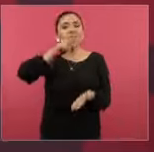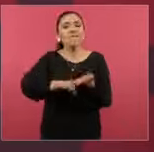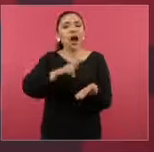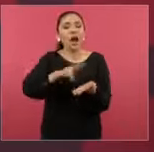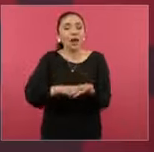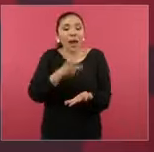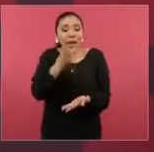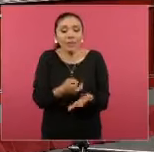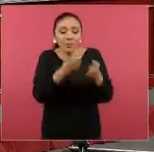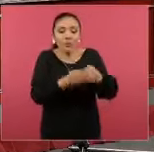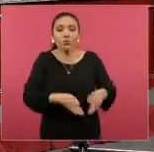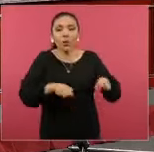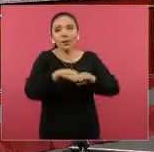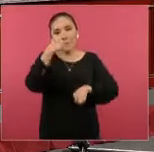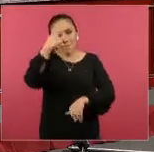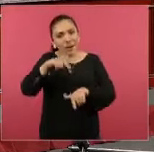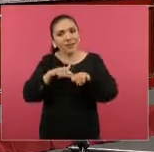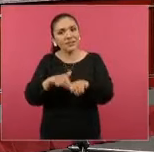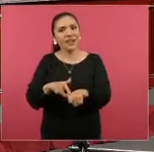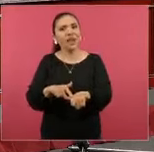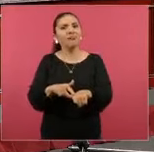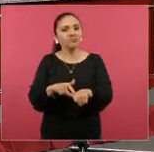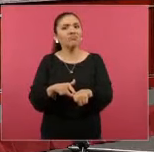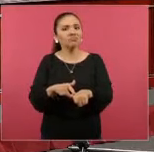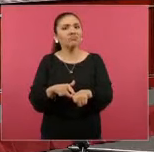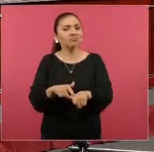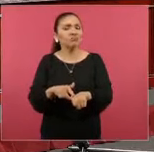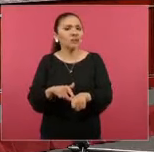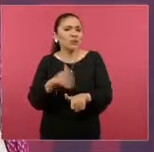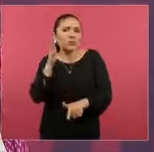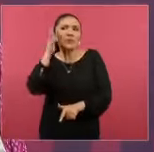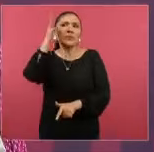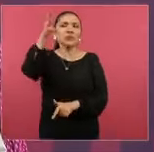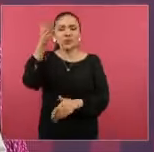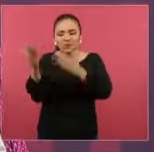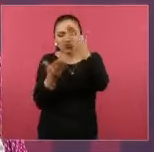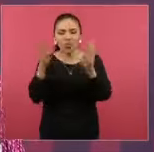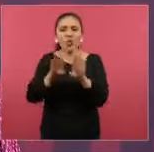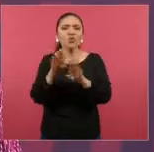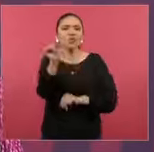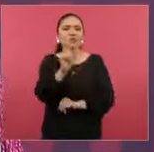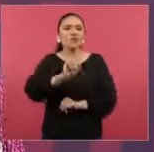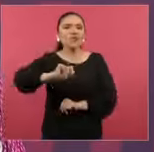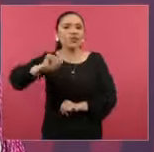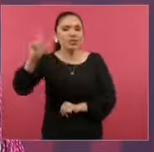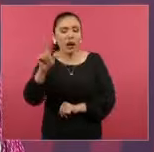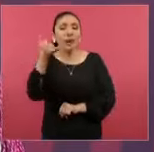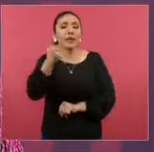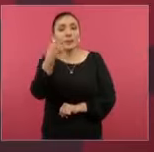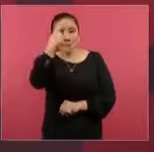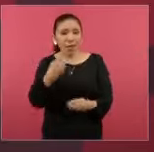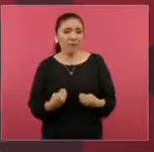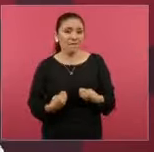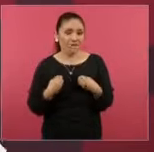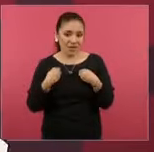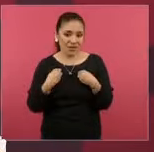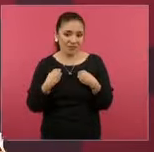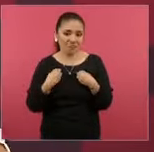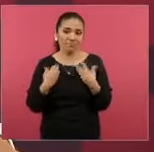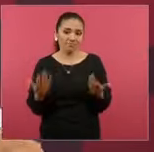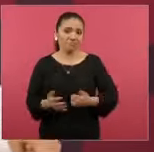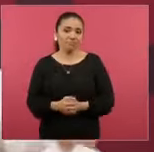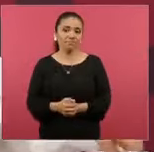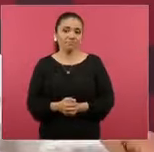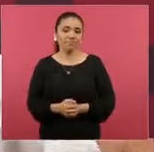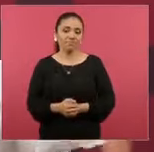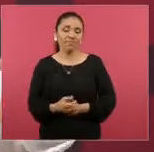requieren para continuar con su carrera profesional y sobre todo para la vida. Esto